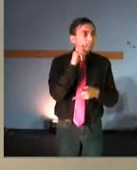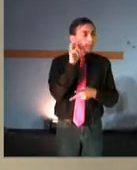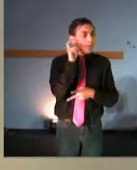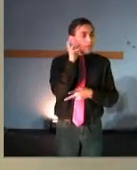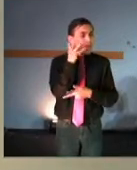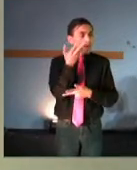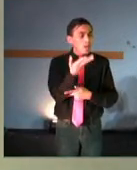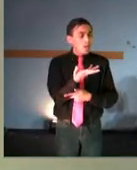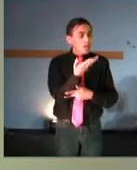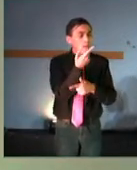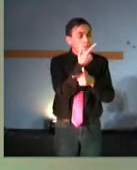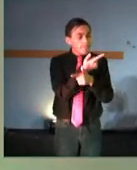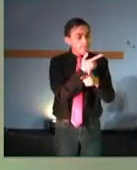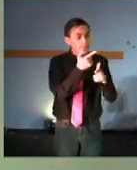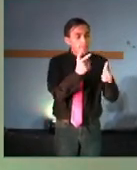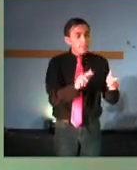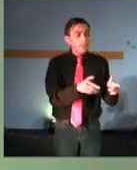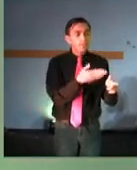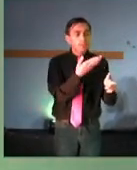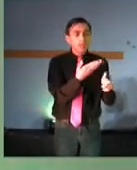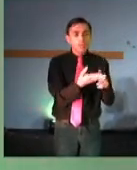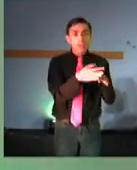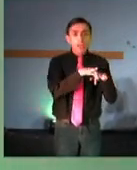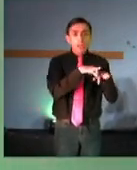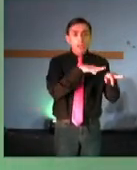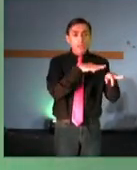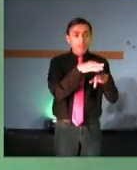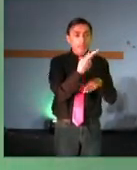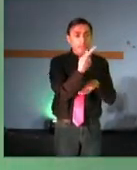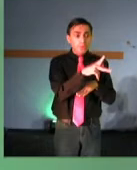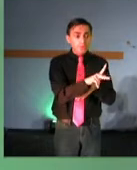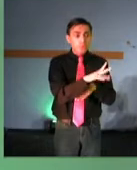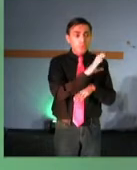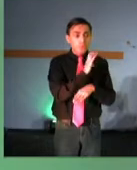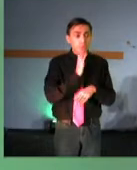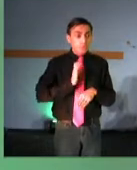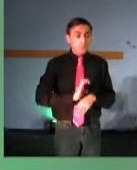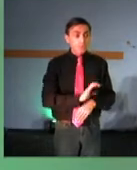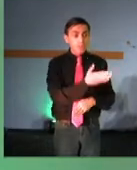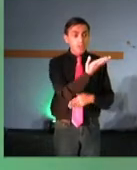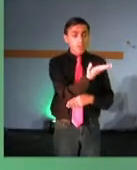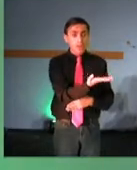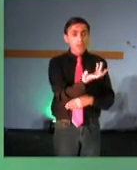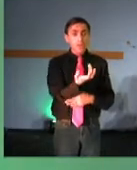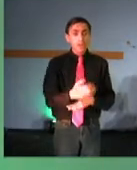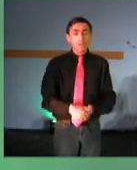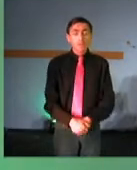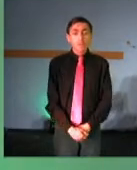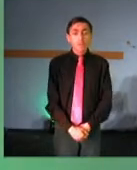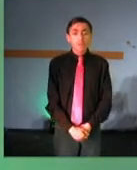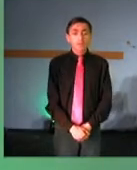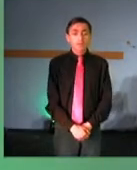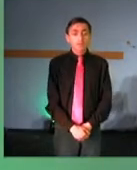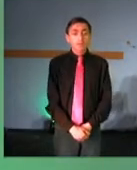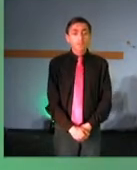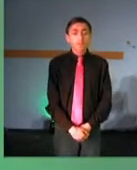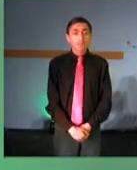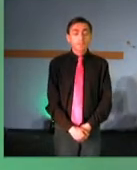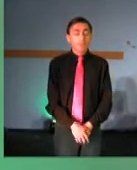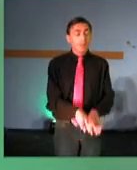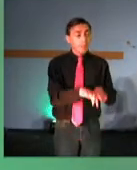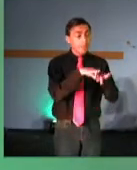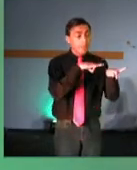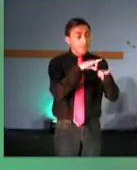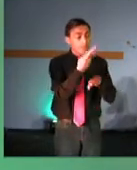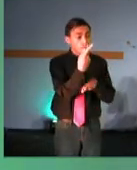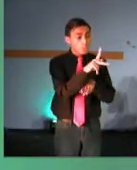la liberación, el trabajo de los cristianos en las comunidades eclesiales de base, el trabajo de